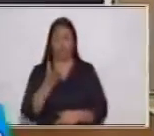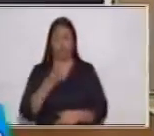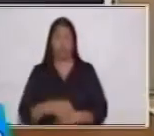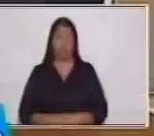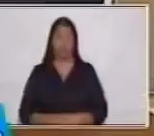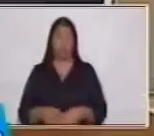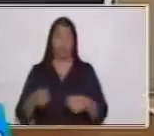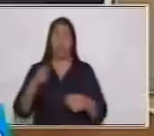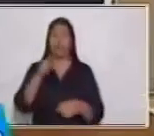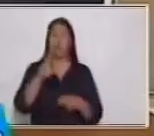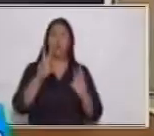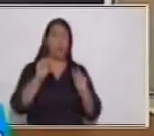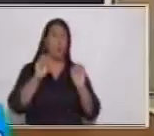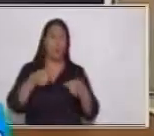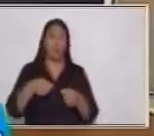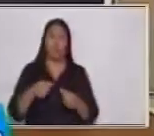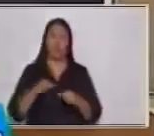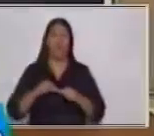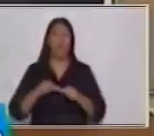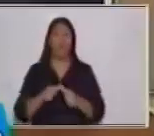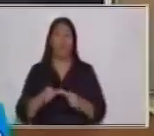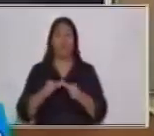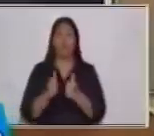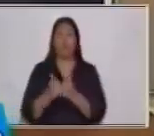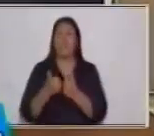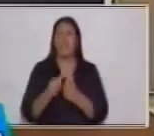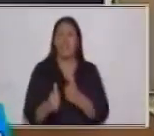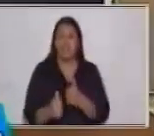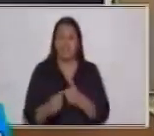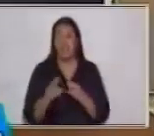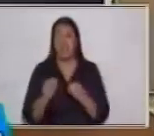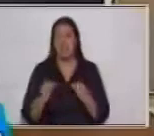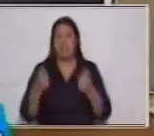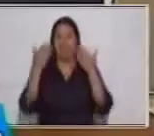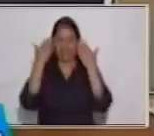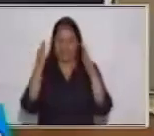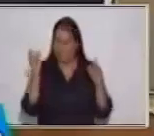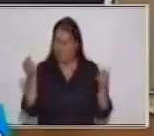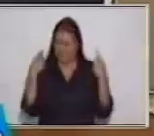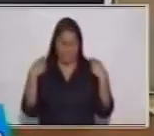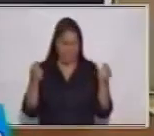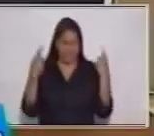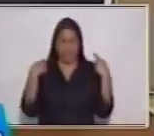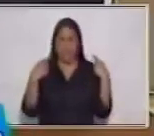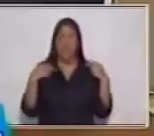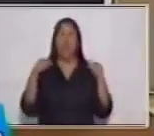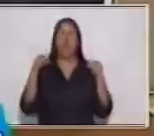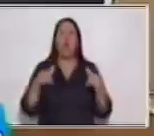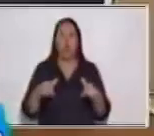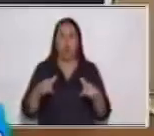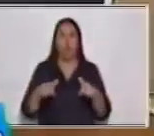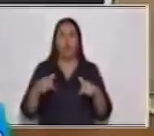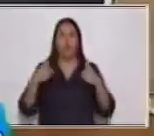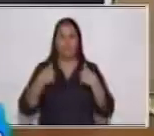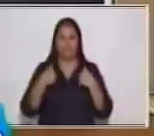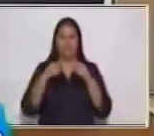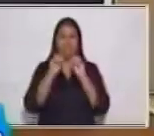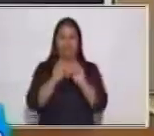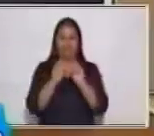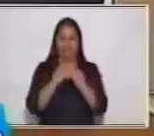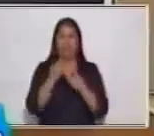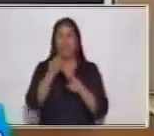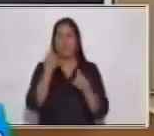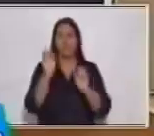tú no puedas seguir avanzando porque no tienes el concepto claro. Hoy vamos a despejar todas esas dudas y es el primero de